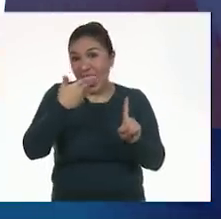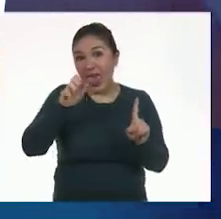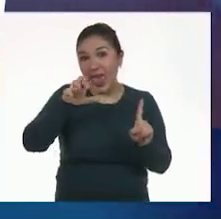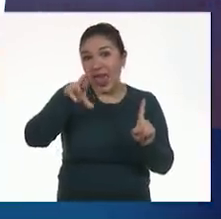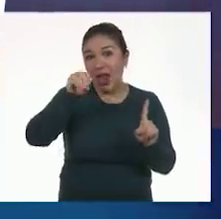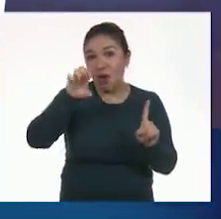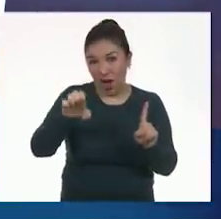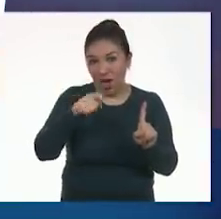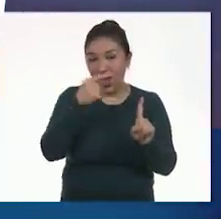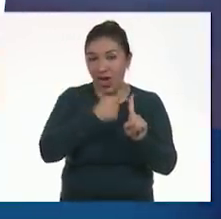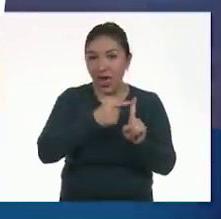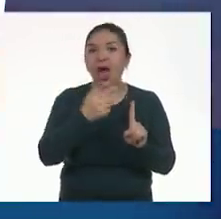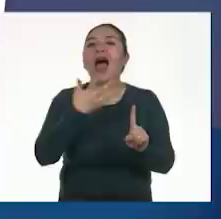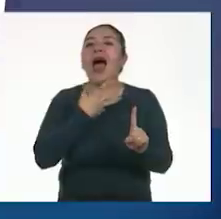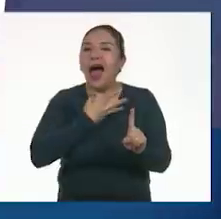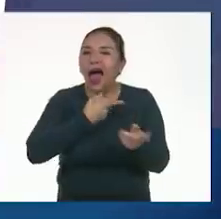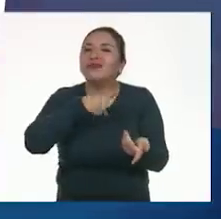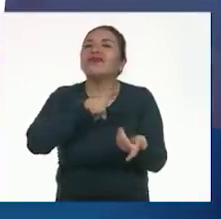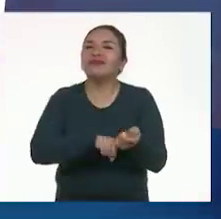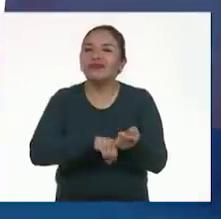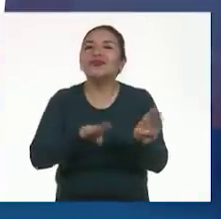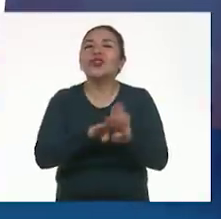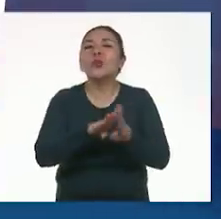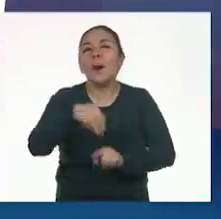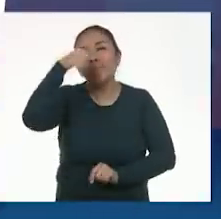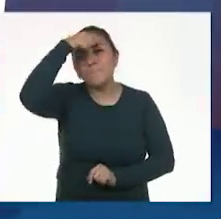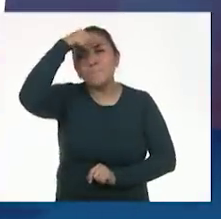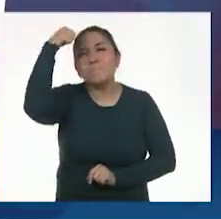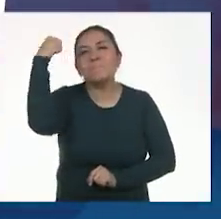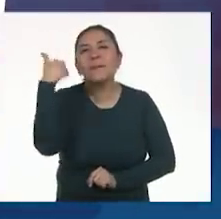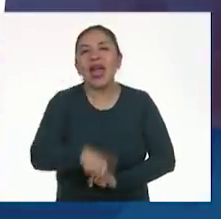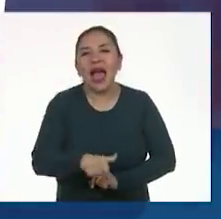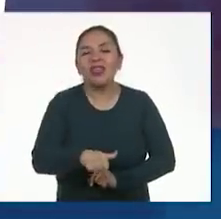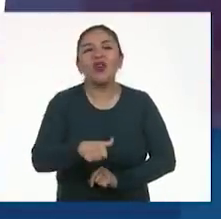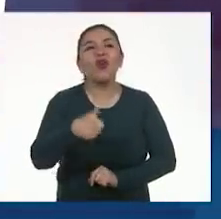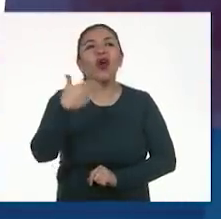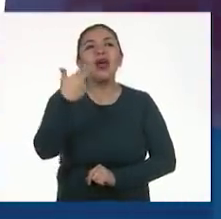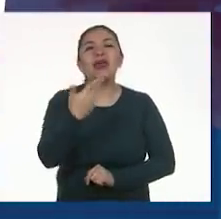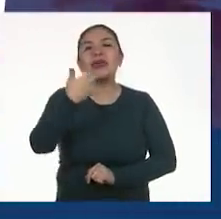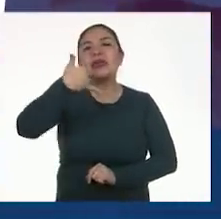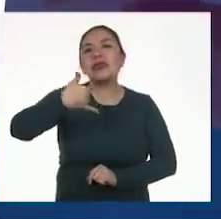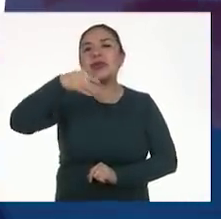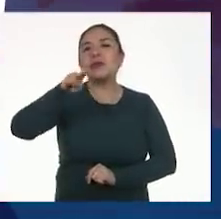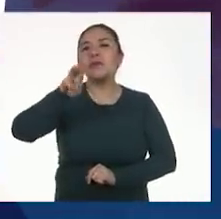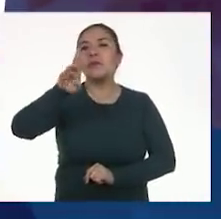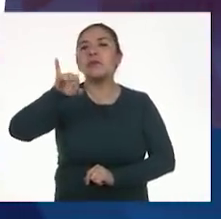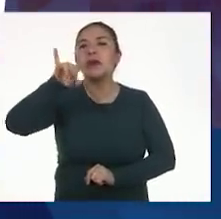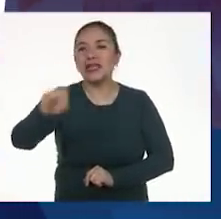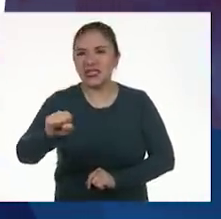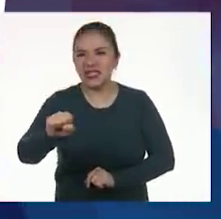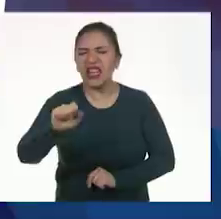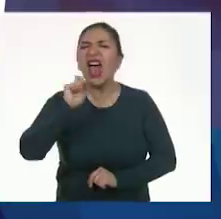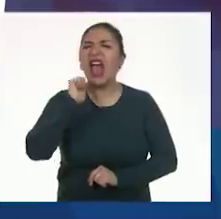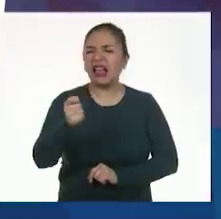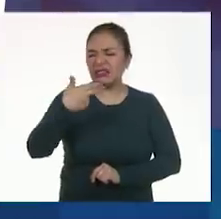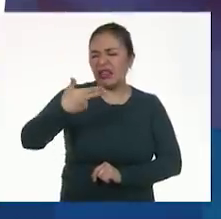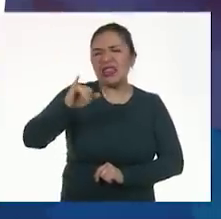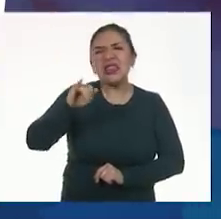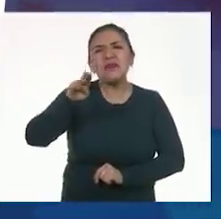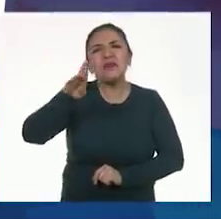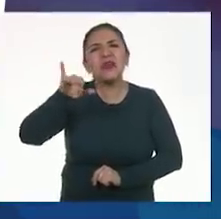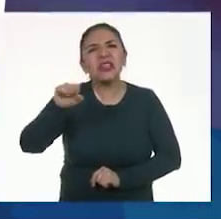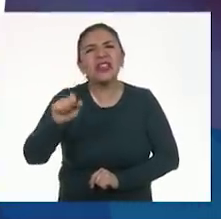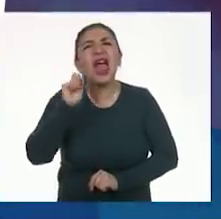tenga cometa lo que llamamos el pecado de la ibris. La ibris